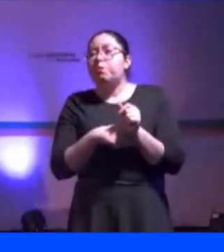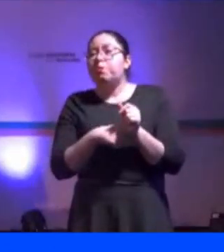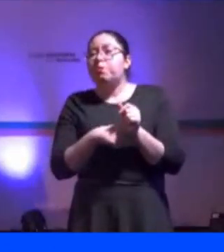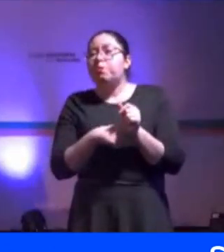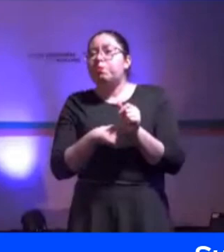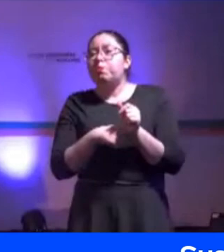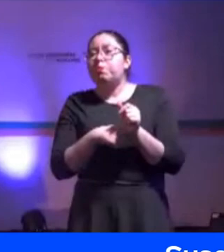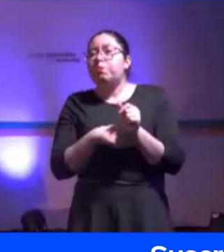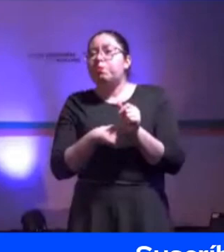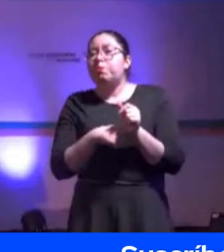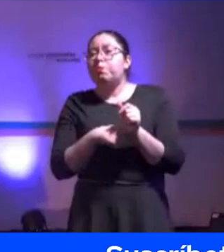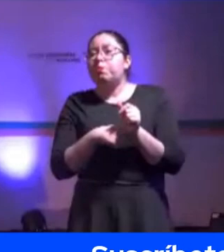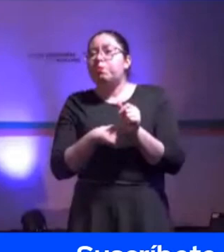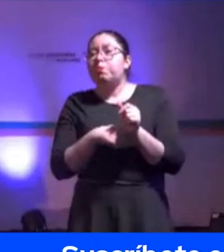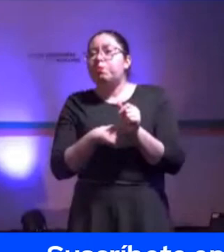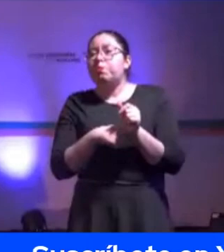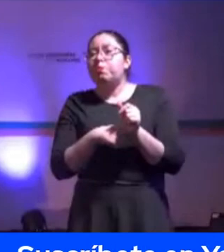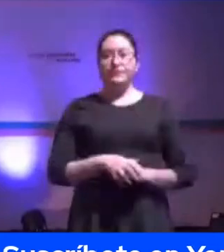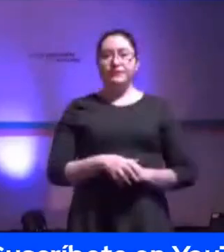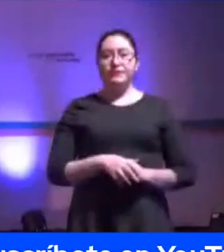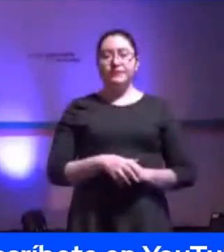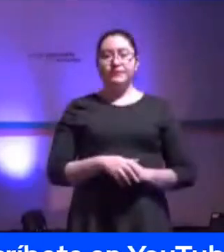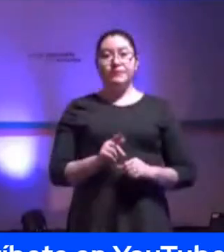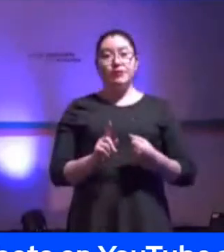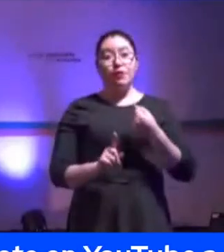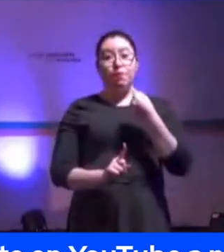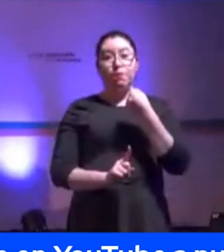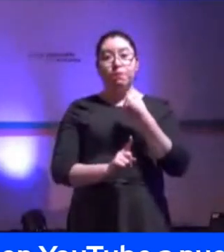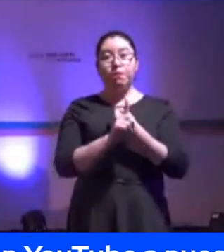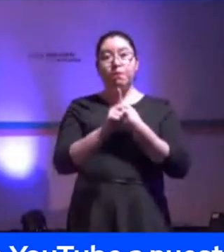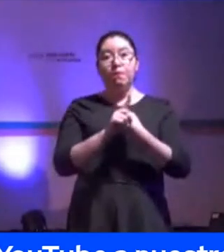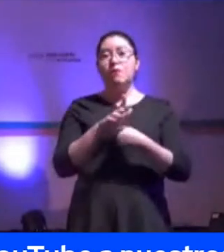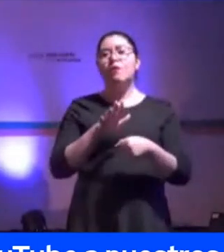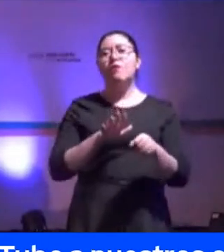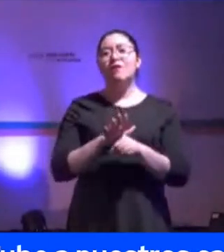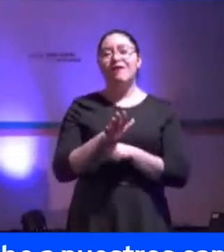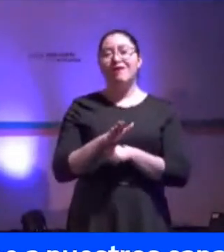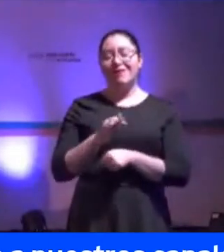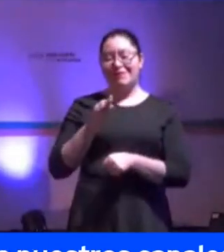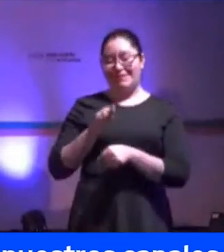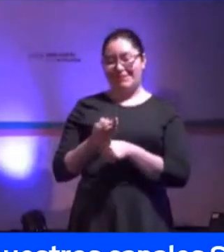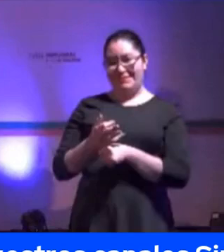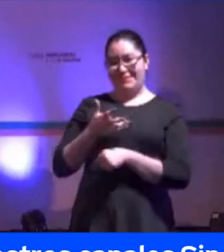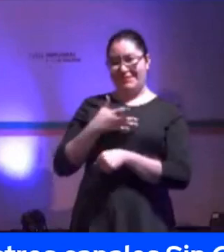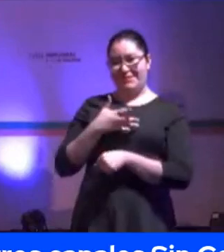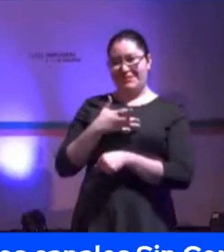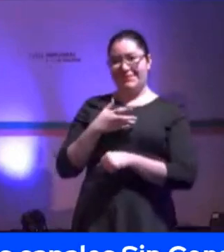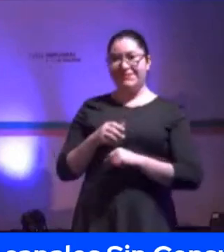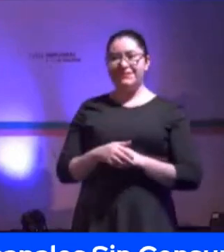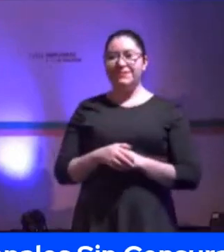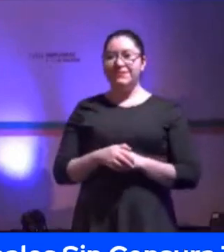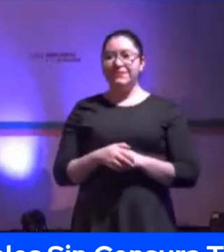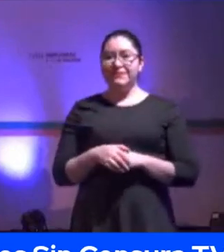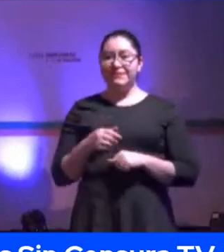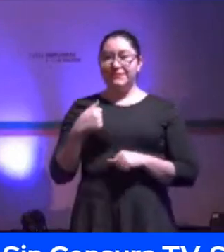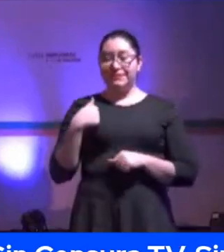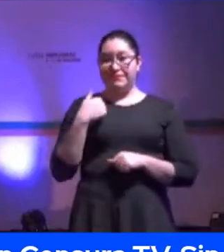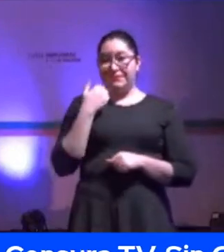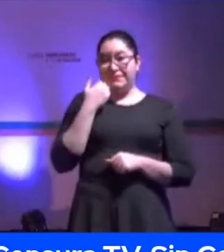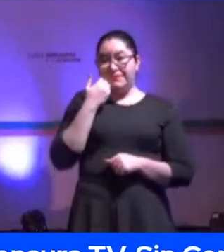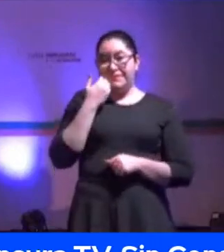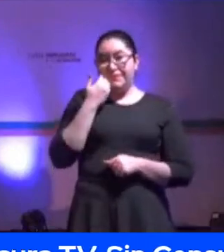problema radica justo en esto que está aquí. Yo quisiera ver